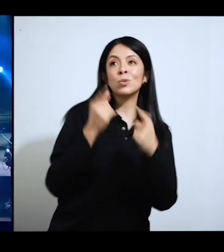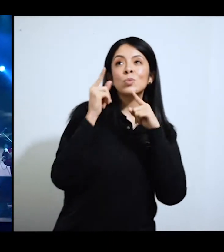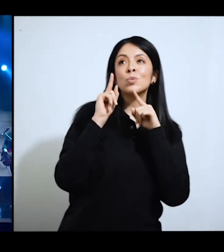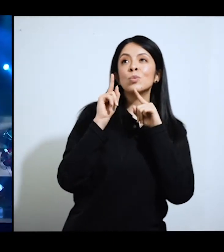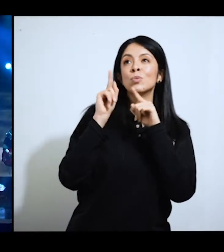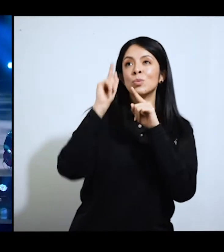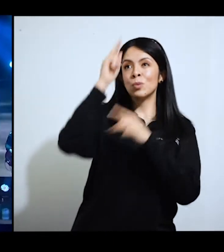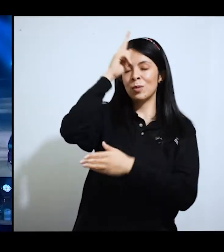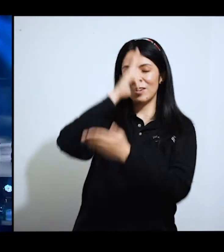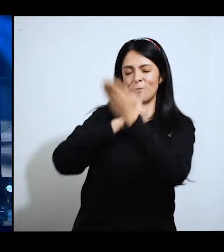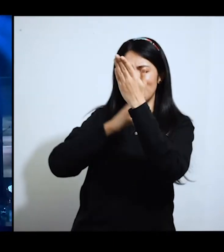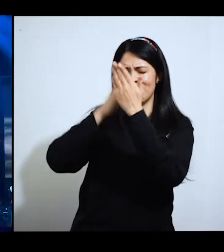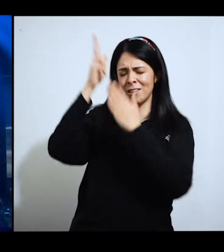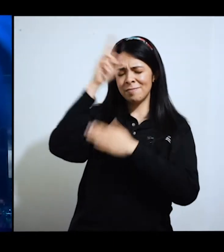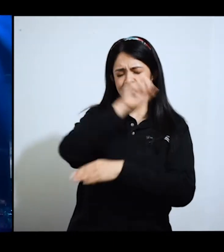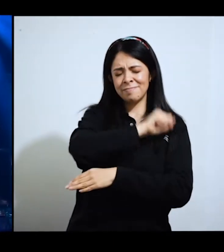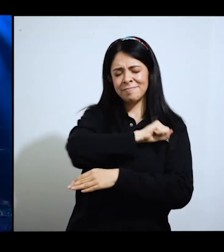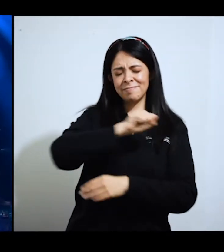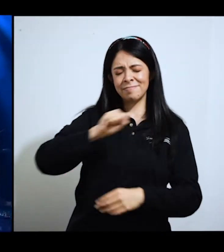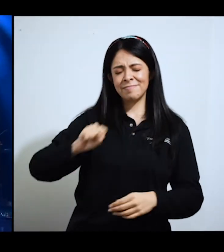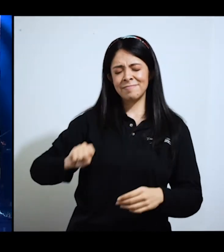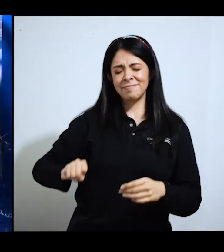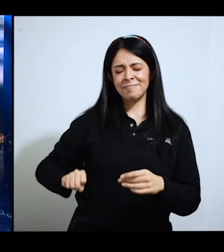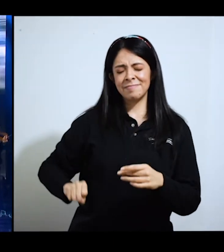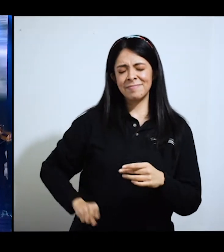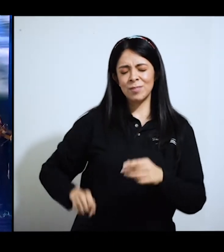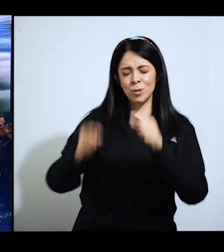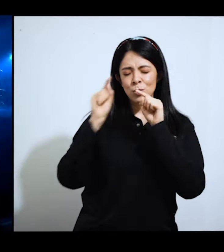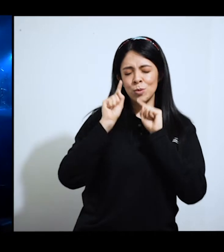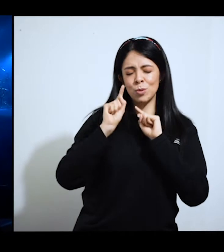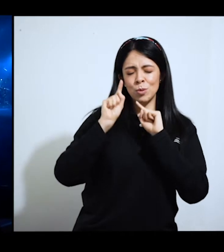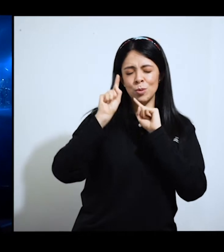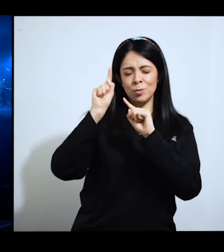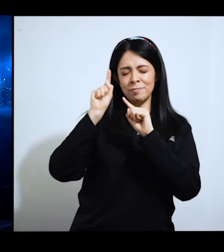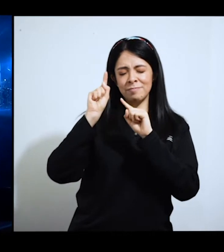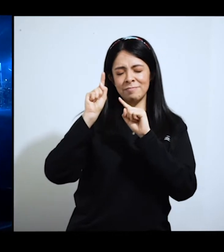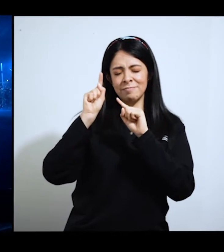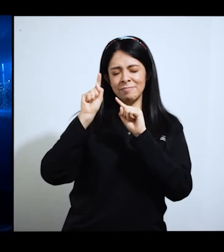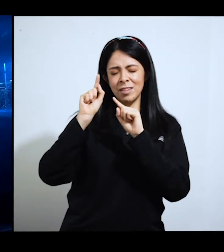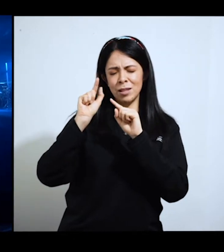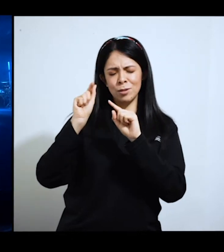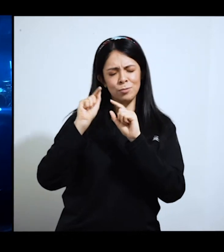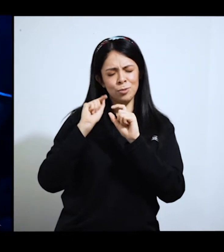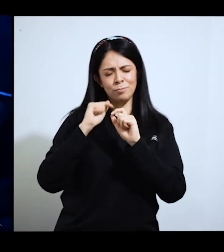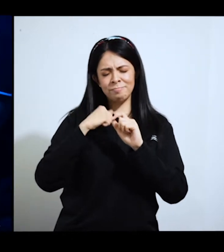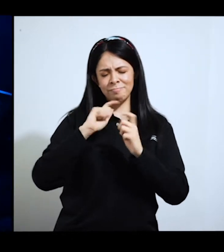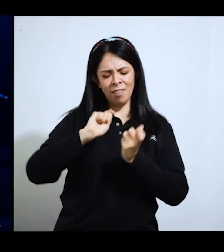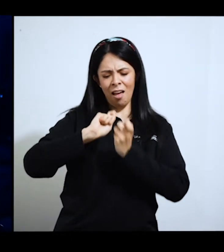Tú eres fiel, Señor, nunca